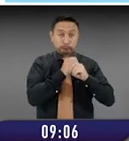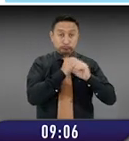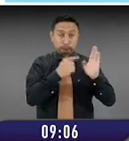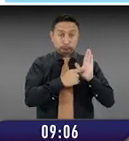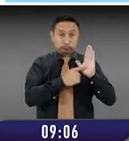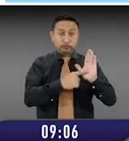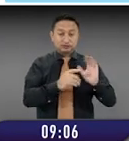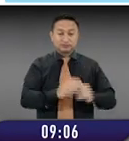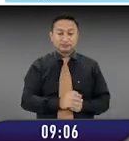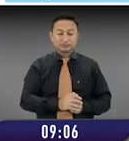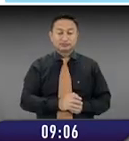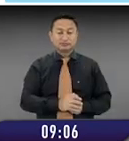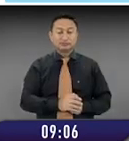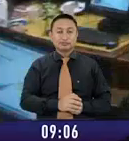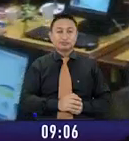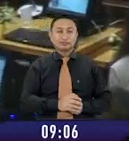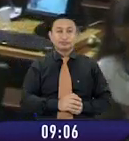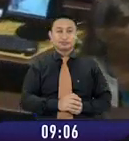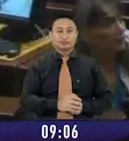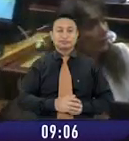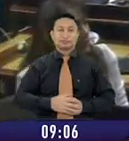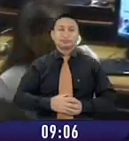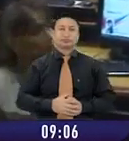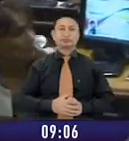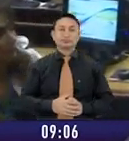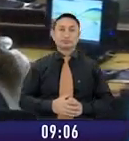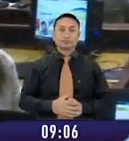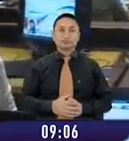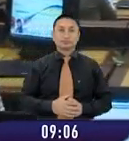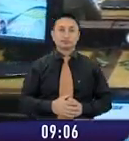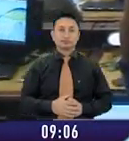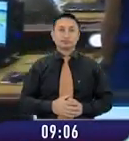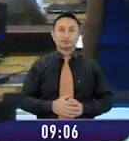país no merece menos que esto. Informó Valeria Navarro.